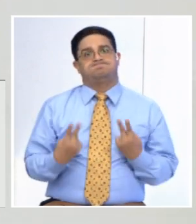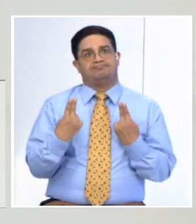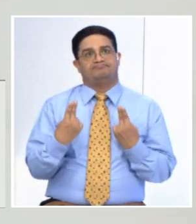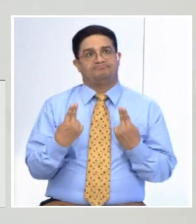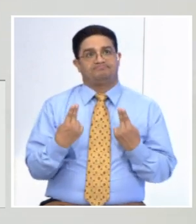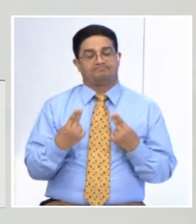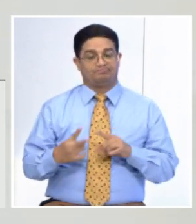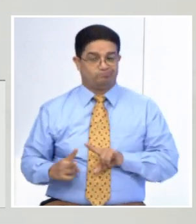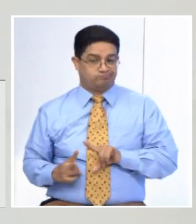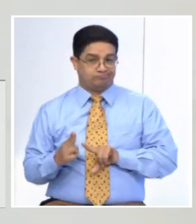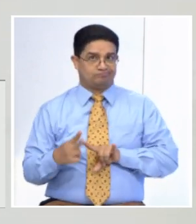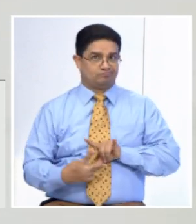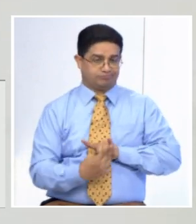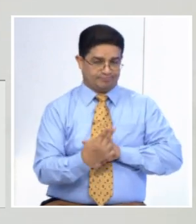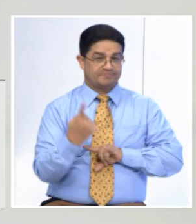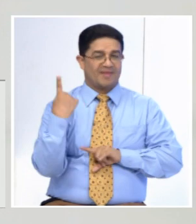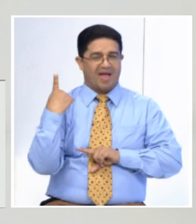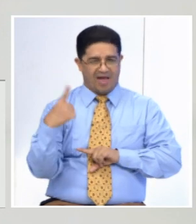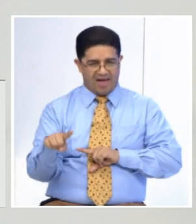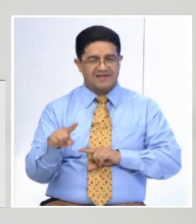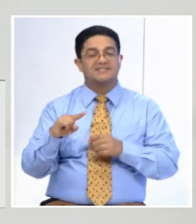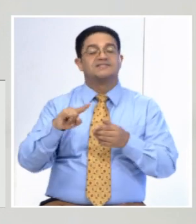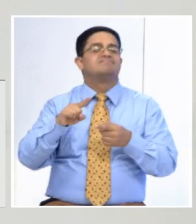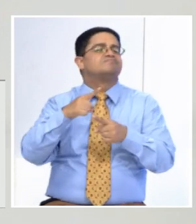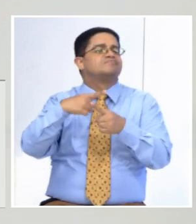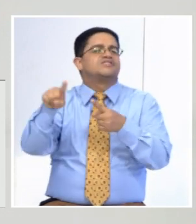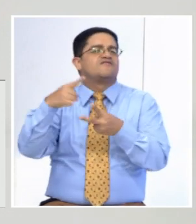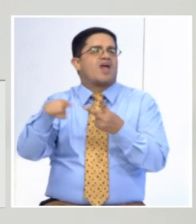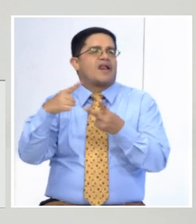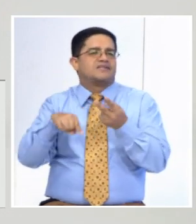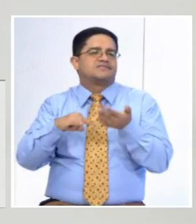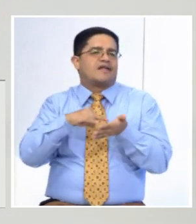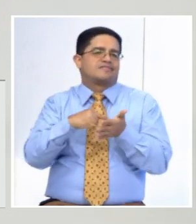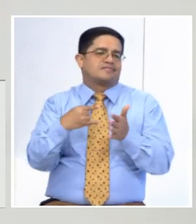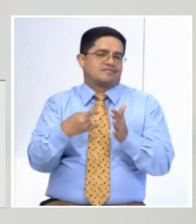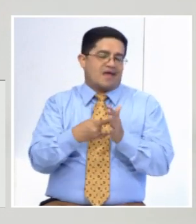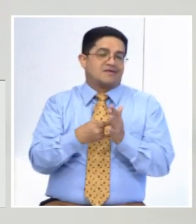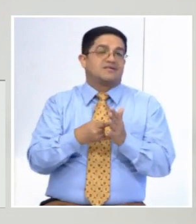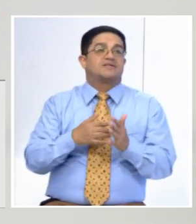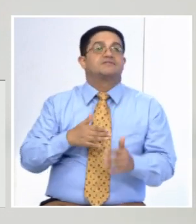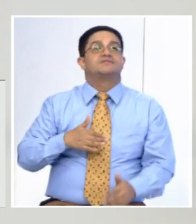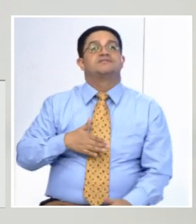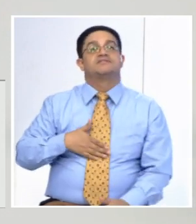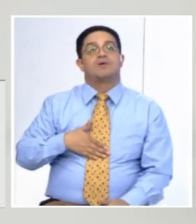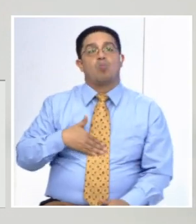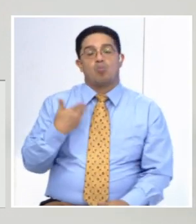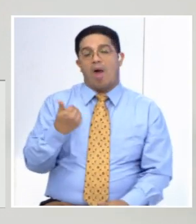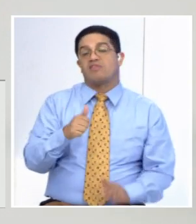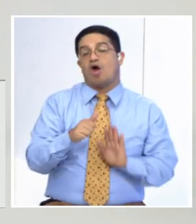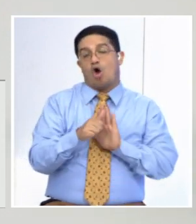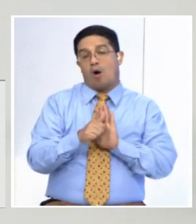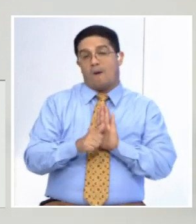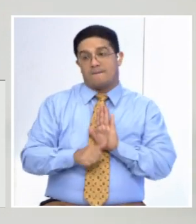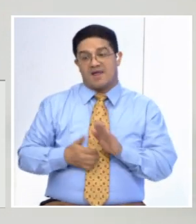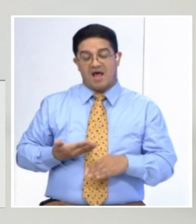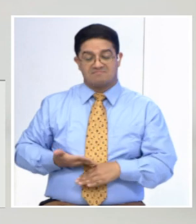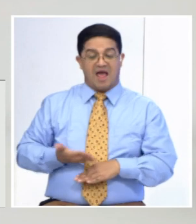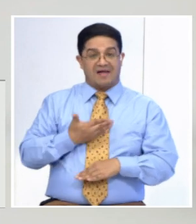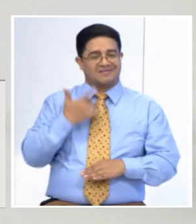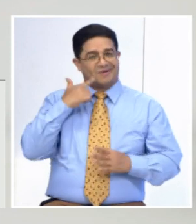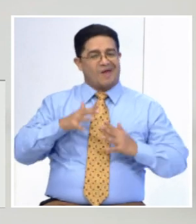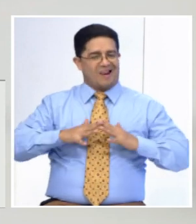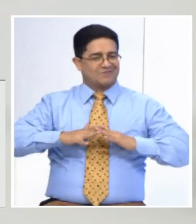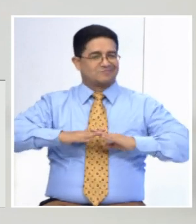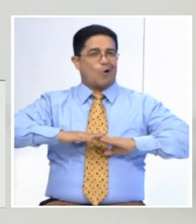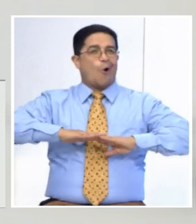Entonces, existen diversas técnicas, va a depender del grado. Se pueden hacer colporrafias anteriores o posteriores para aquellos prolapsos